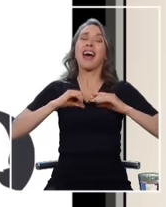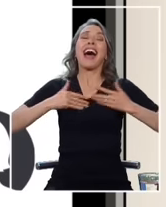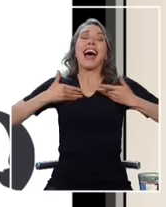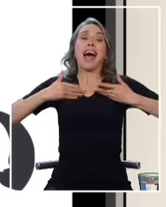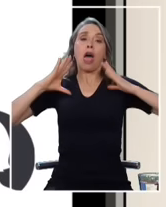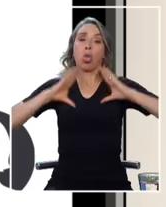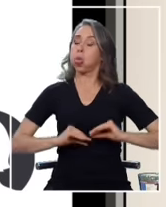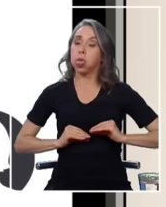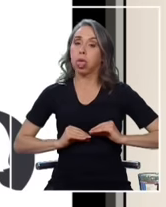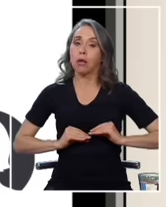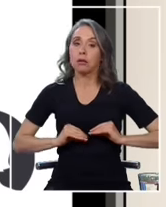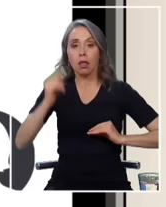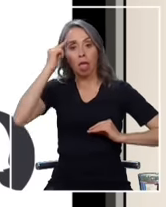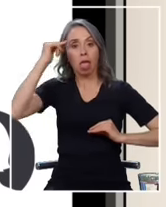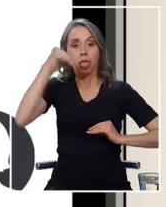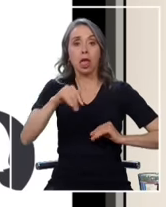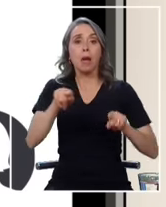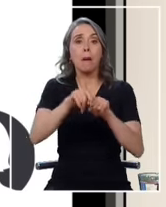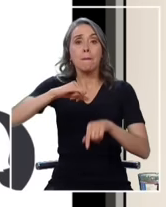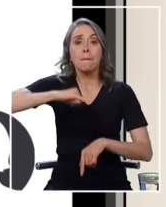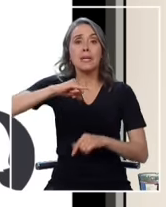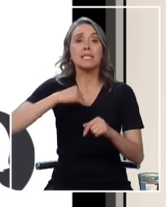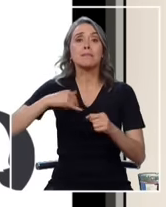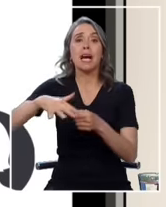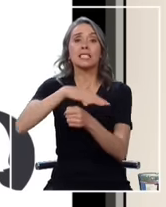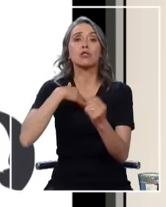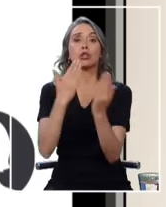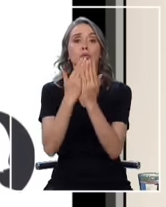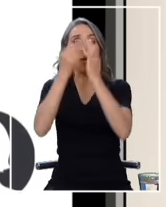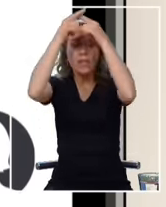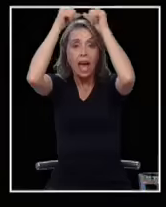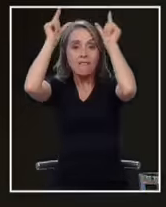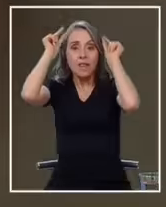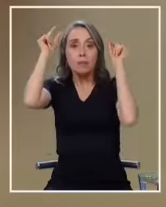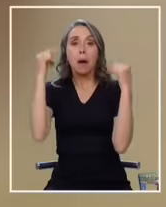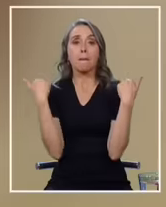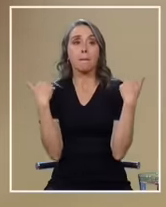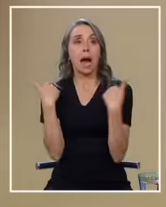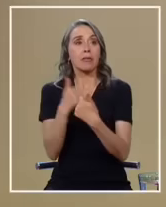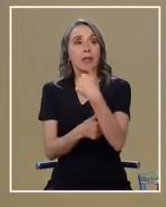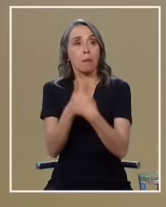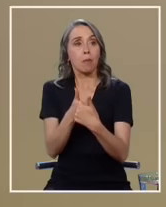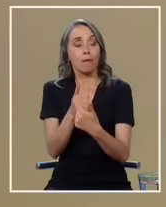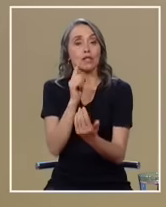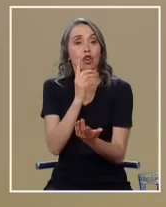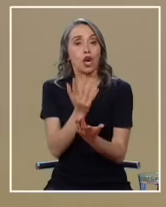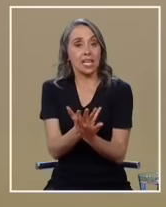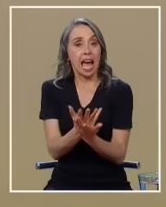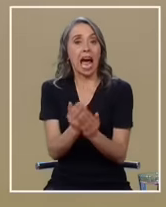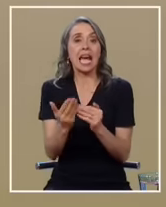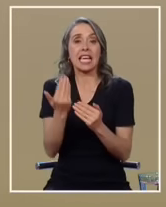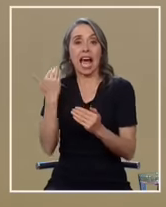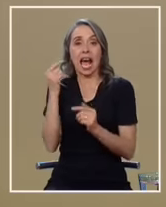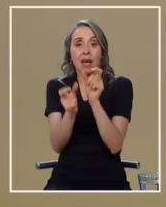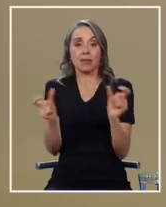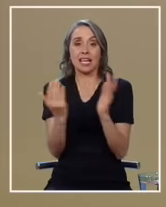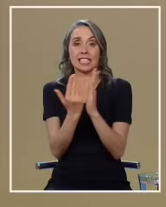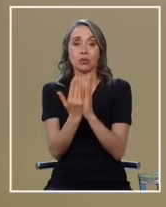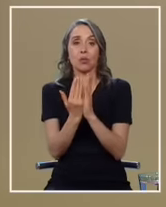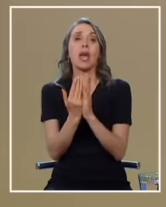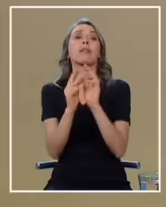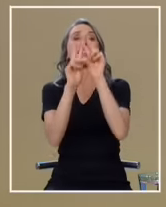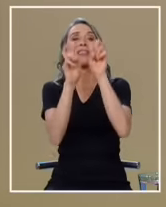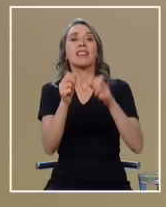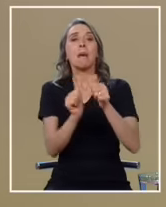emocionalmente. Viví exactamente la misma situación estudiando enfermería. Dentro de las prácticas profesionales que tenemos o tuvimos los estudiantes de la